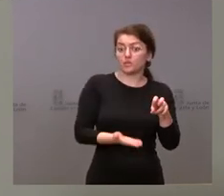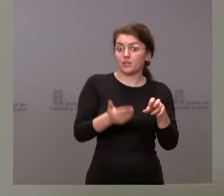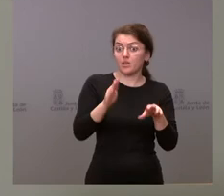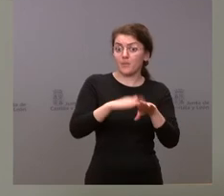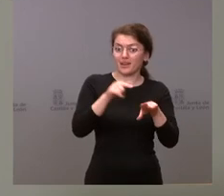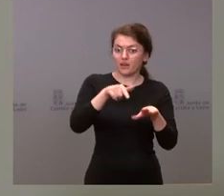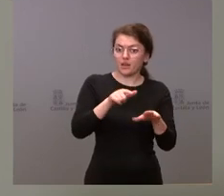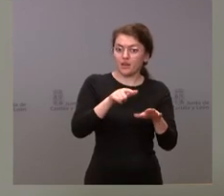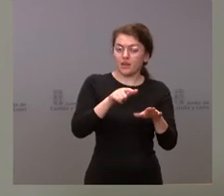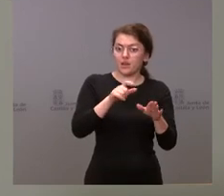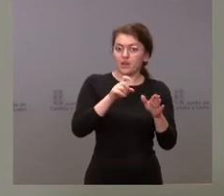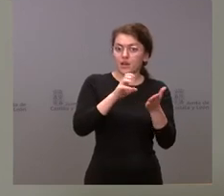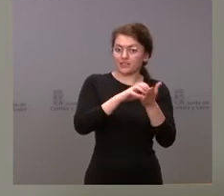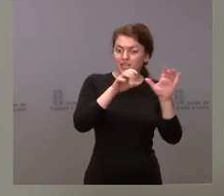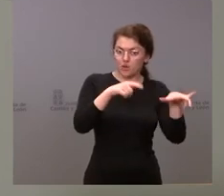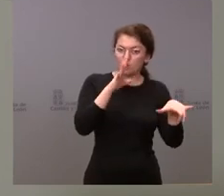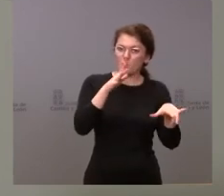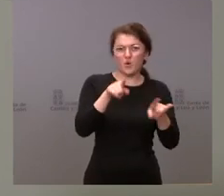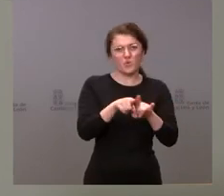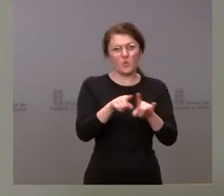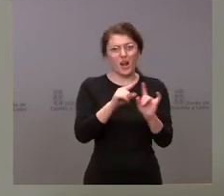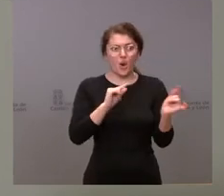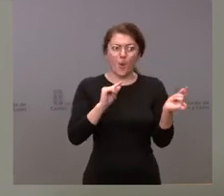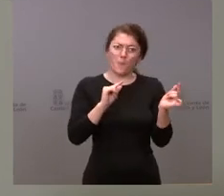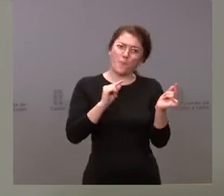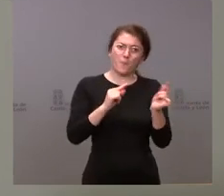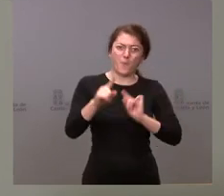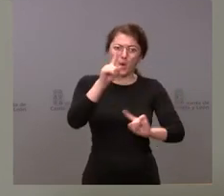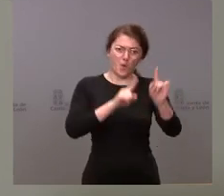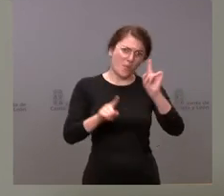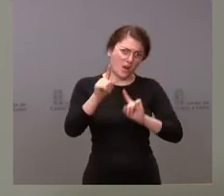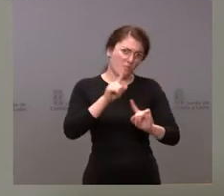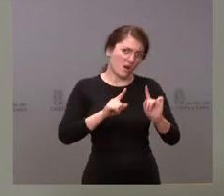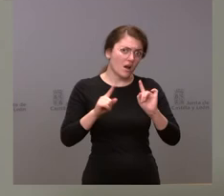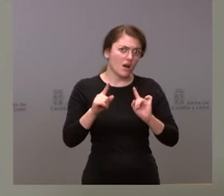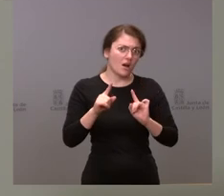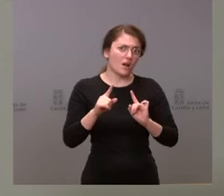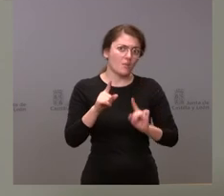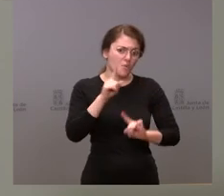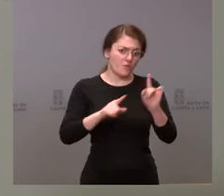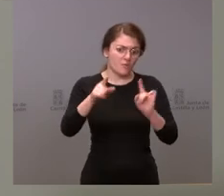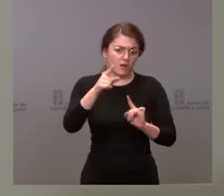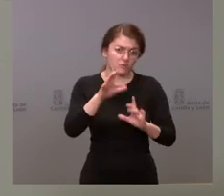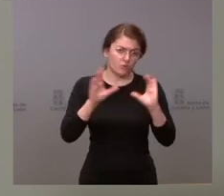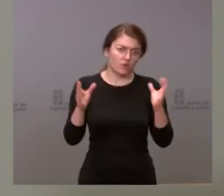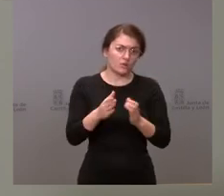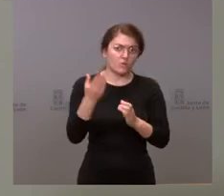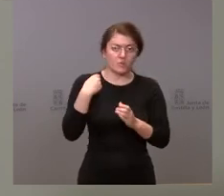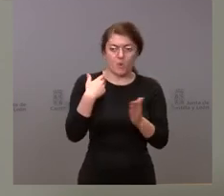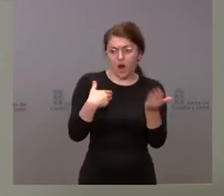conflicto colectivo que en ese momento estaba convocado y qué diversos aspectos sobre el